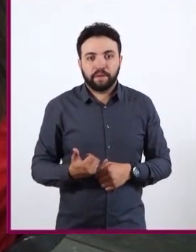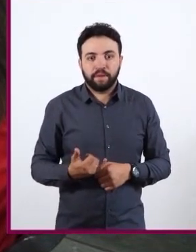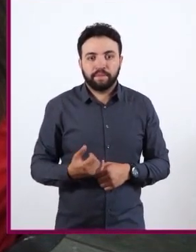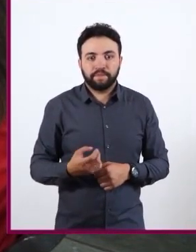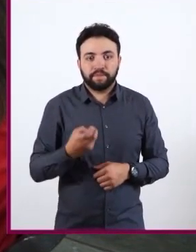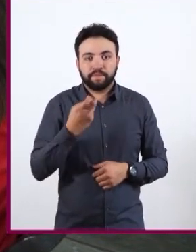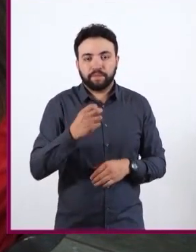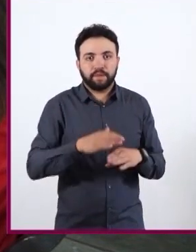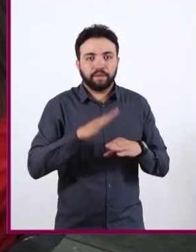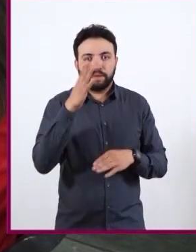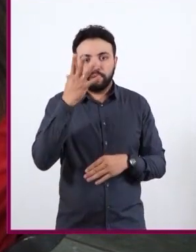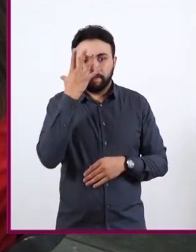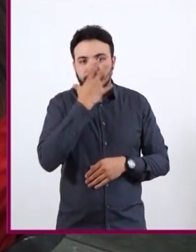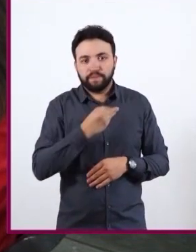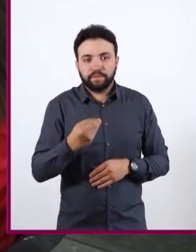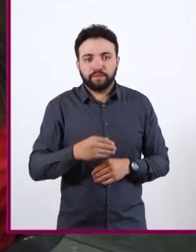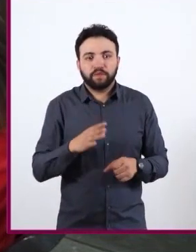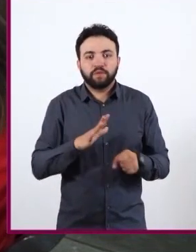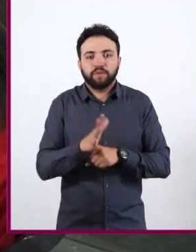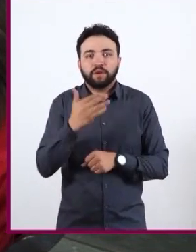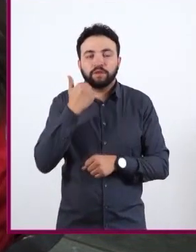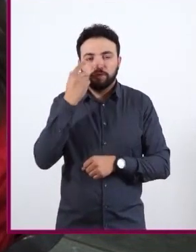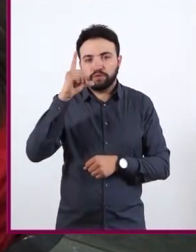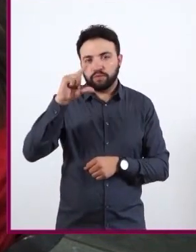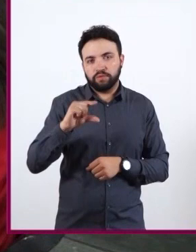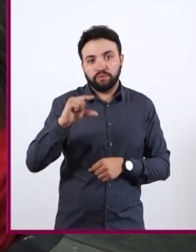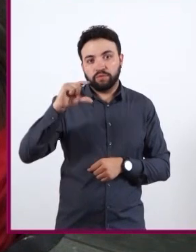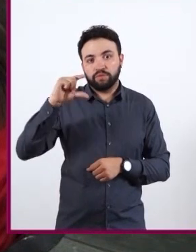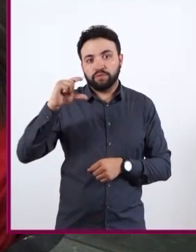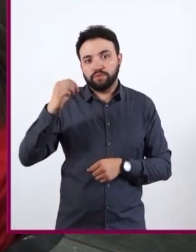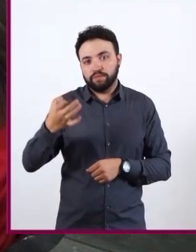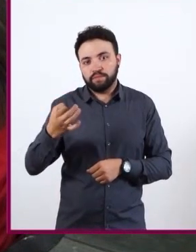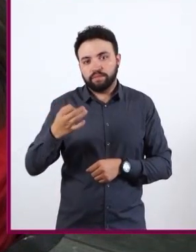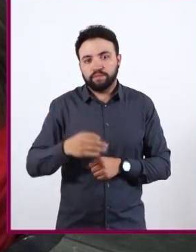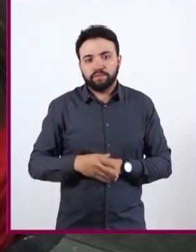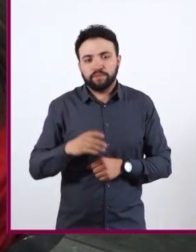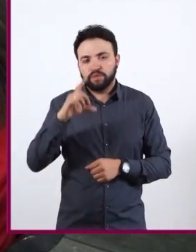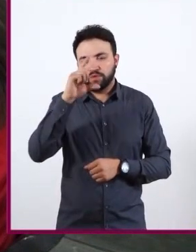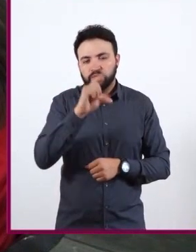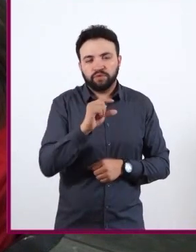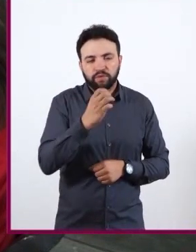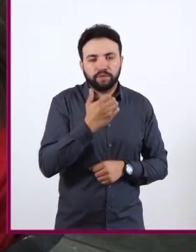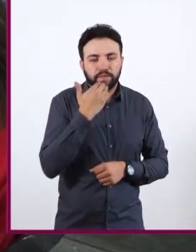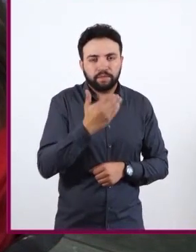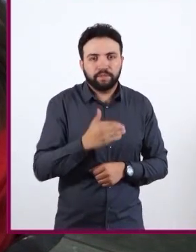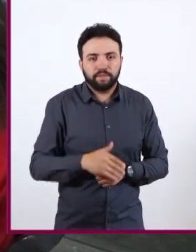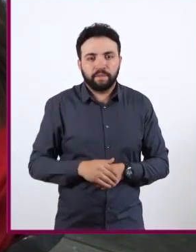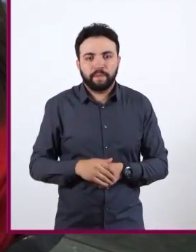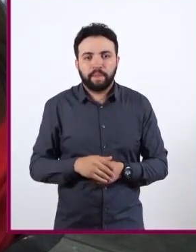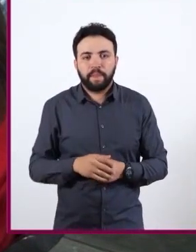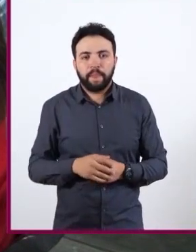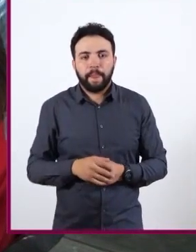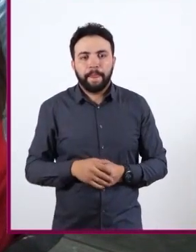Y estos que son los más bonitos. ¿Cuál quieres, chiquito o grueso? Chiquito.